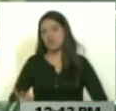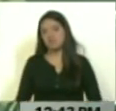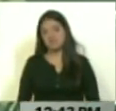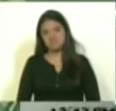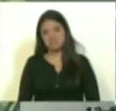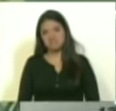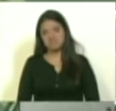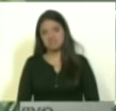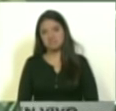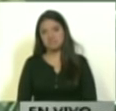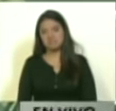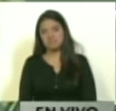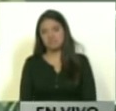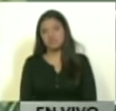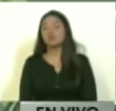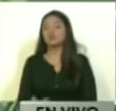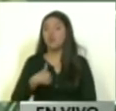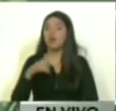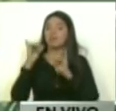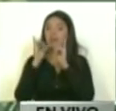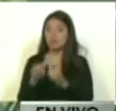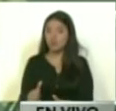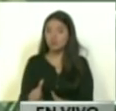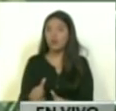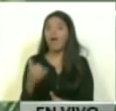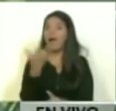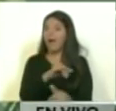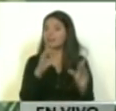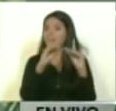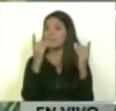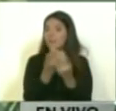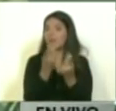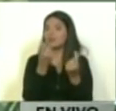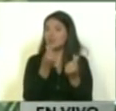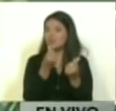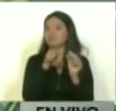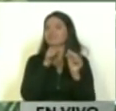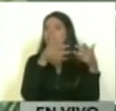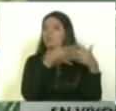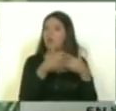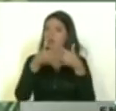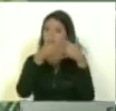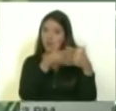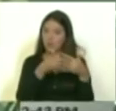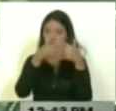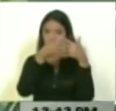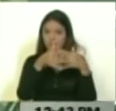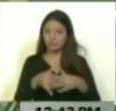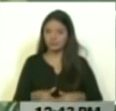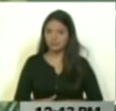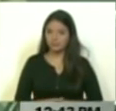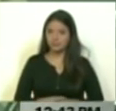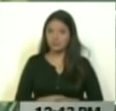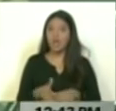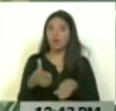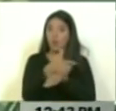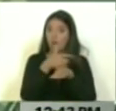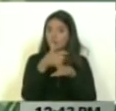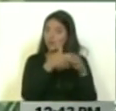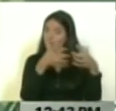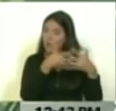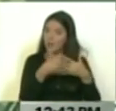Detrás de todo esto, denuncio, está el Departamento del Tesoro de los Estados Unidos. Está el gobierno de los Estados